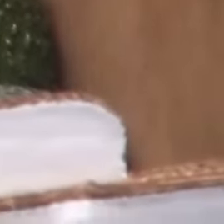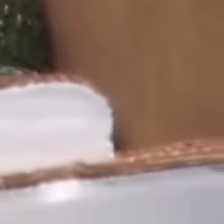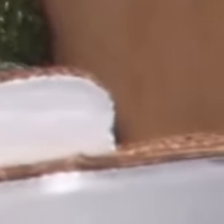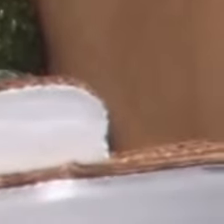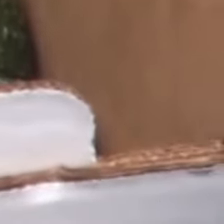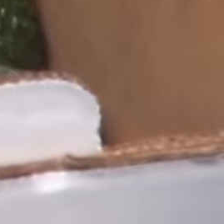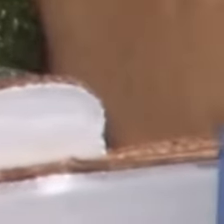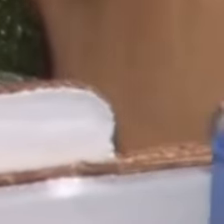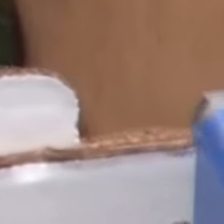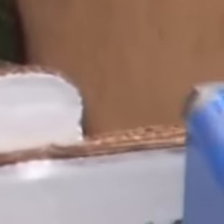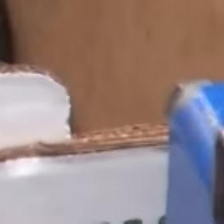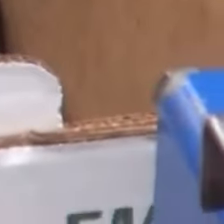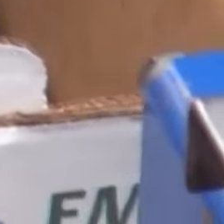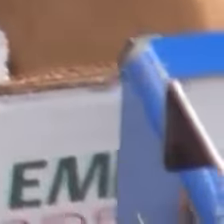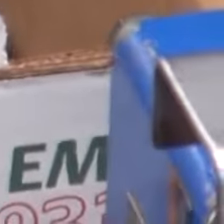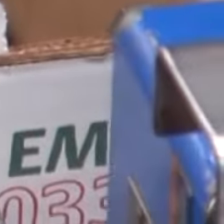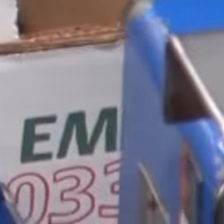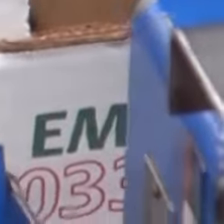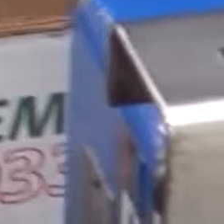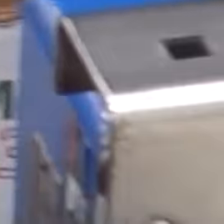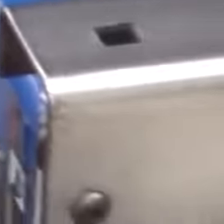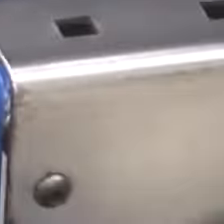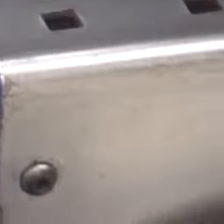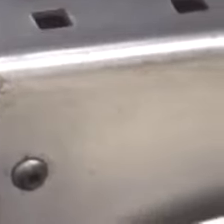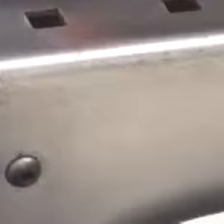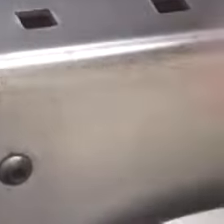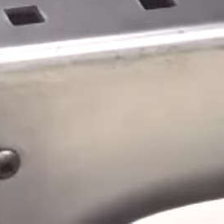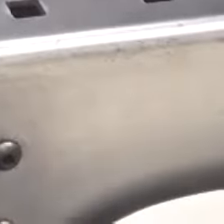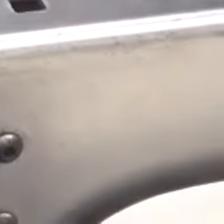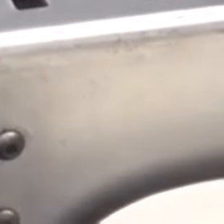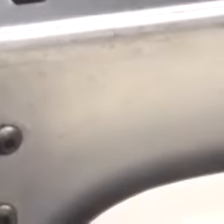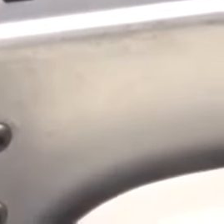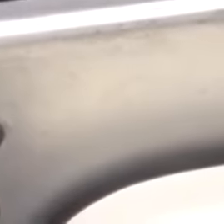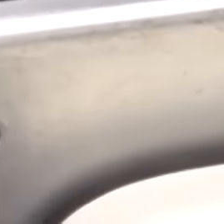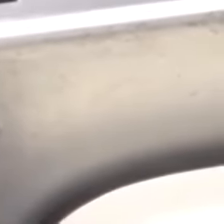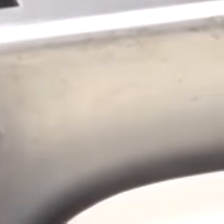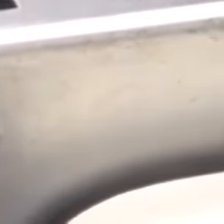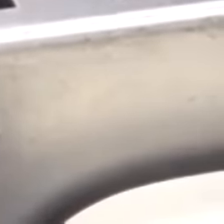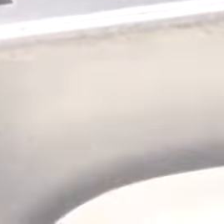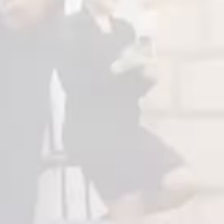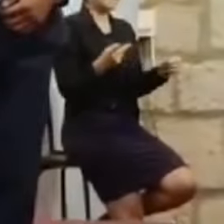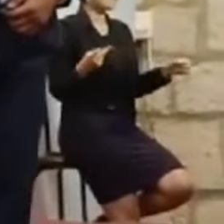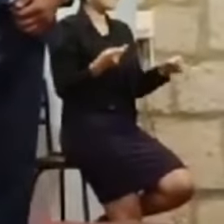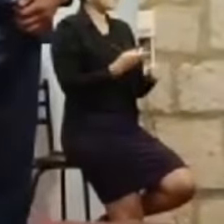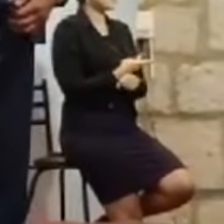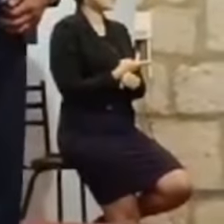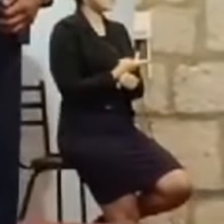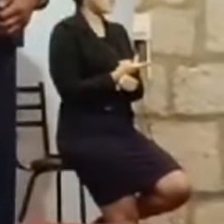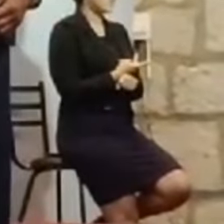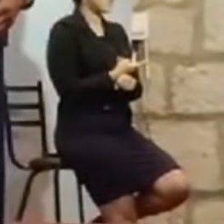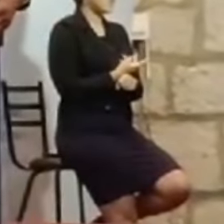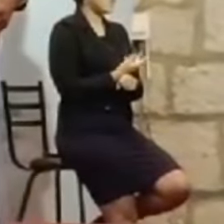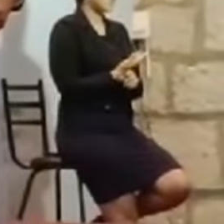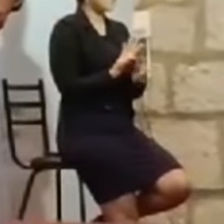permitieron la comercialización de la fruta sin conocer el origen de la misma ha ocurrido ha habido